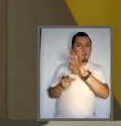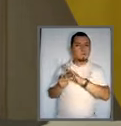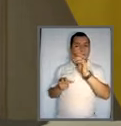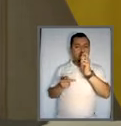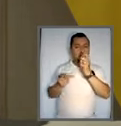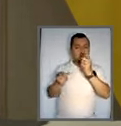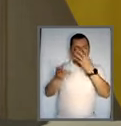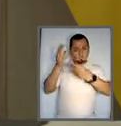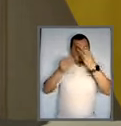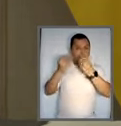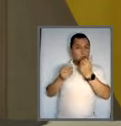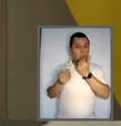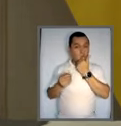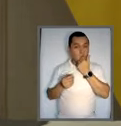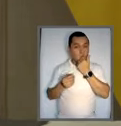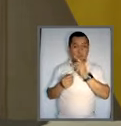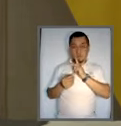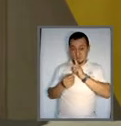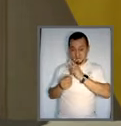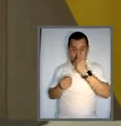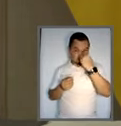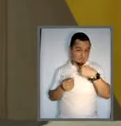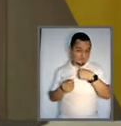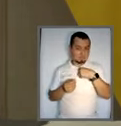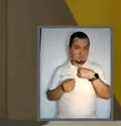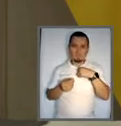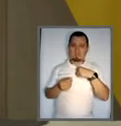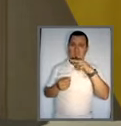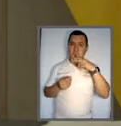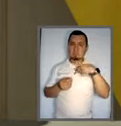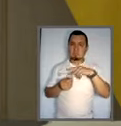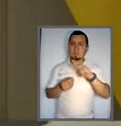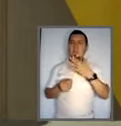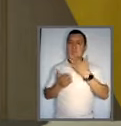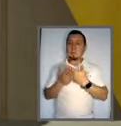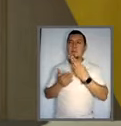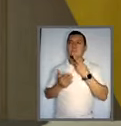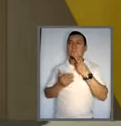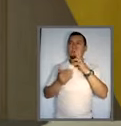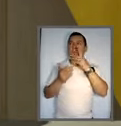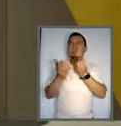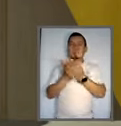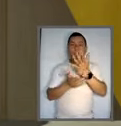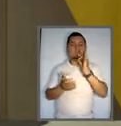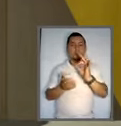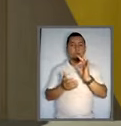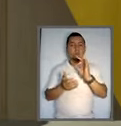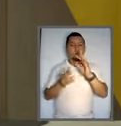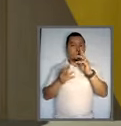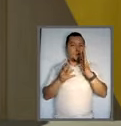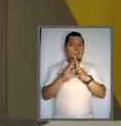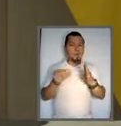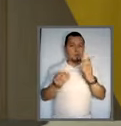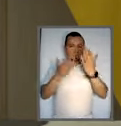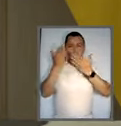los procesos de aprendizaje de los alumnos. Yo en general creo que está funcionando bien el modelo.